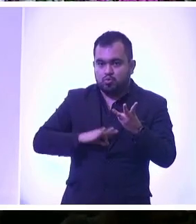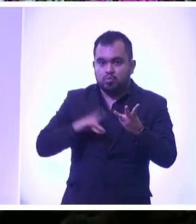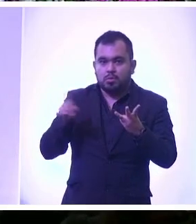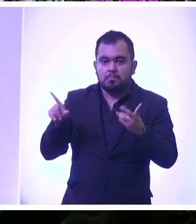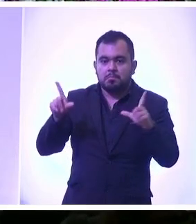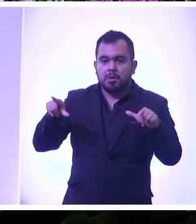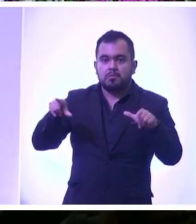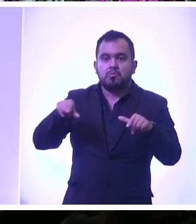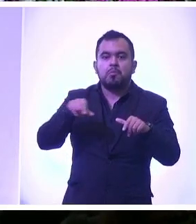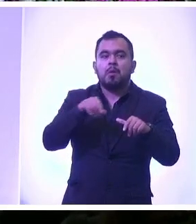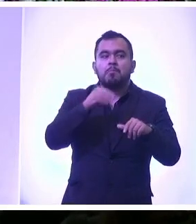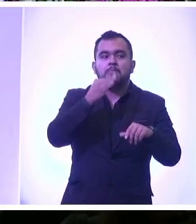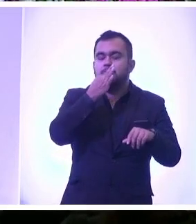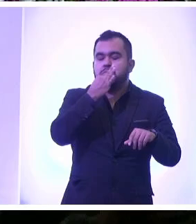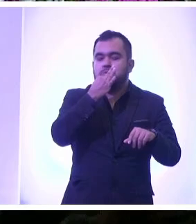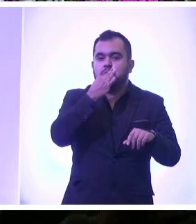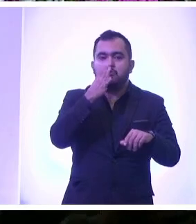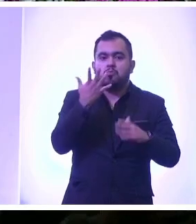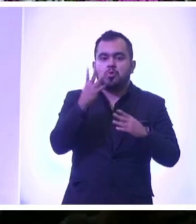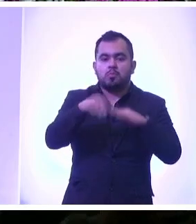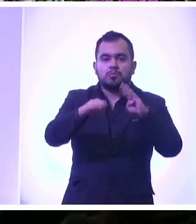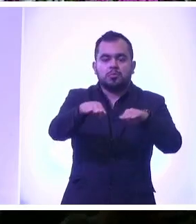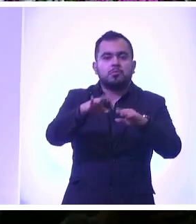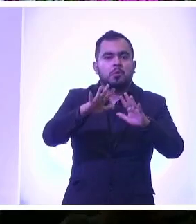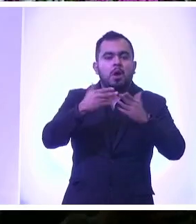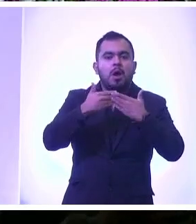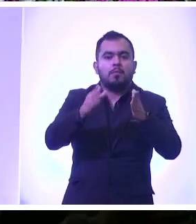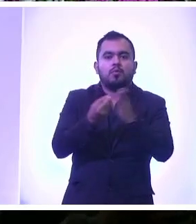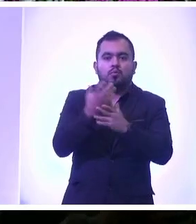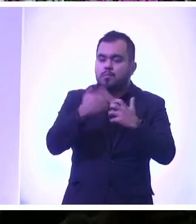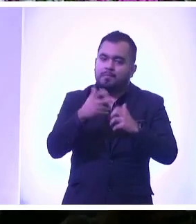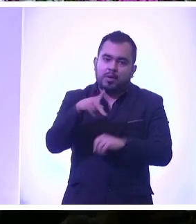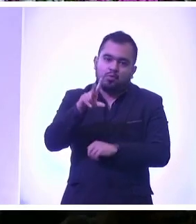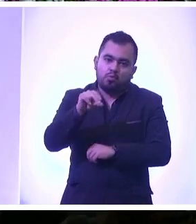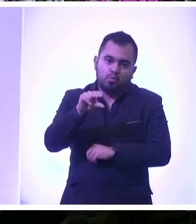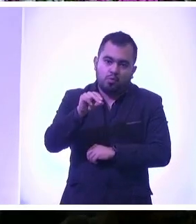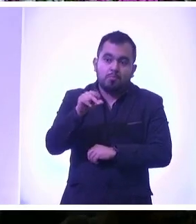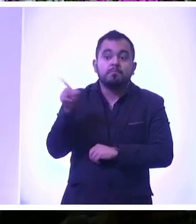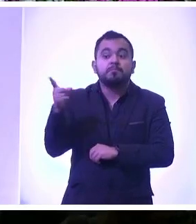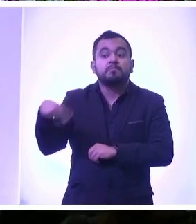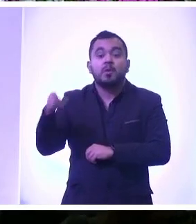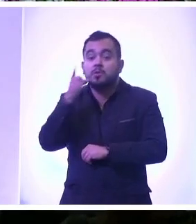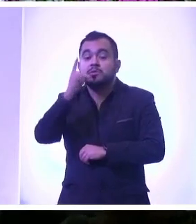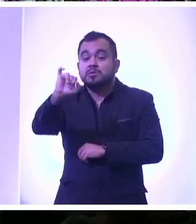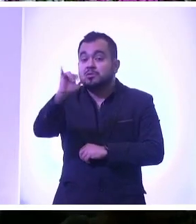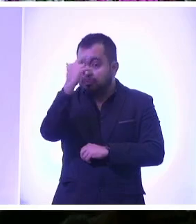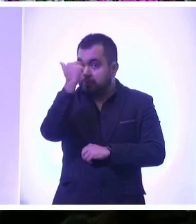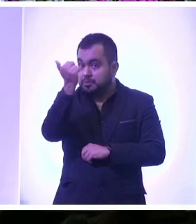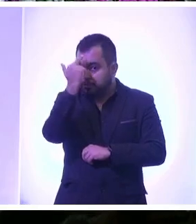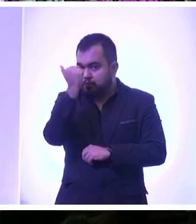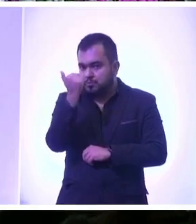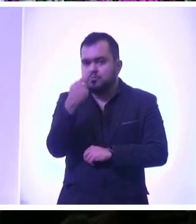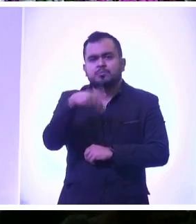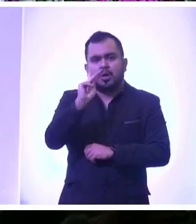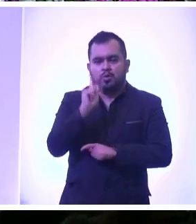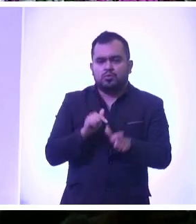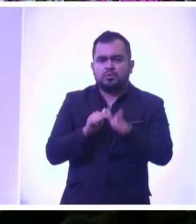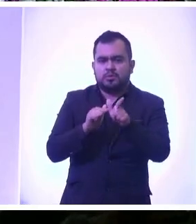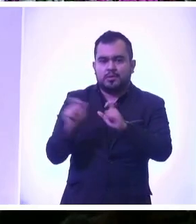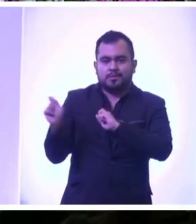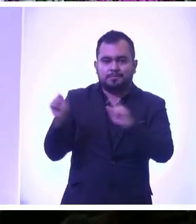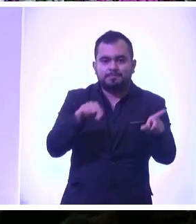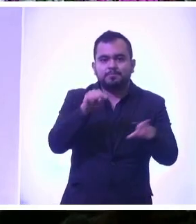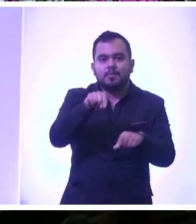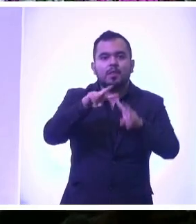pasos eso es cierto pues no no pero se llenan la boca diciendo que sí es cierto y vamos a la siguiente de ahí viene la